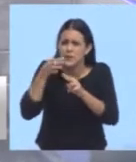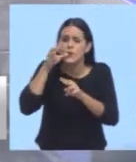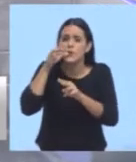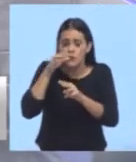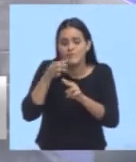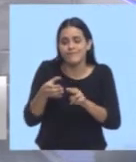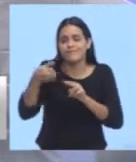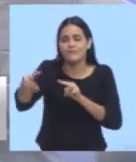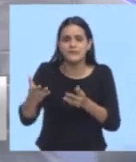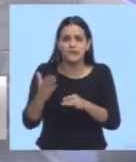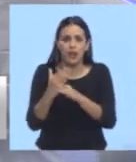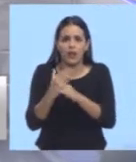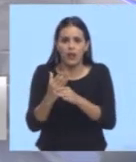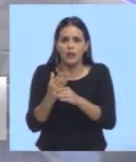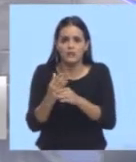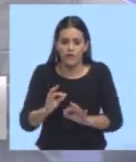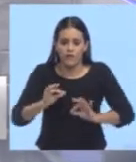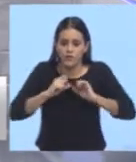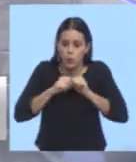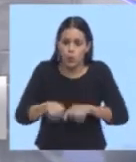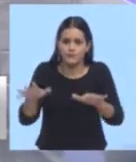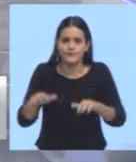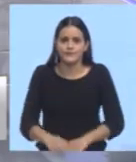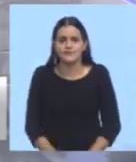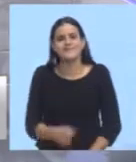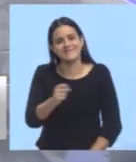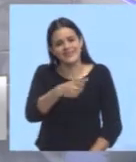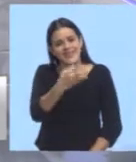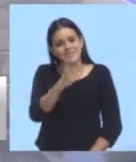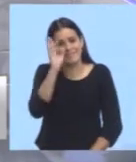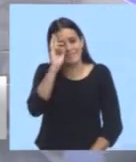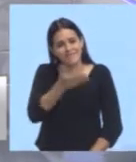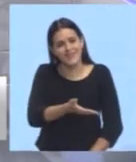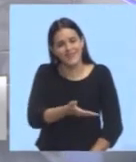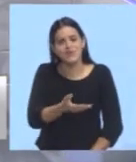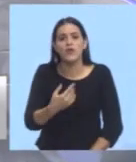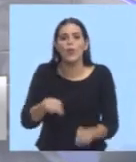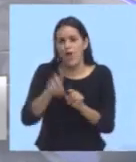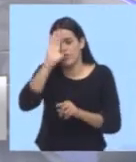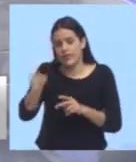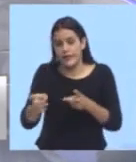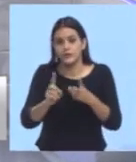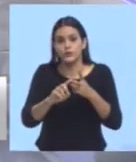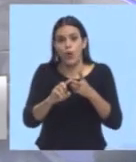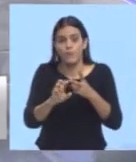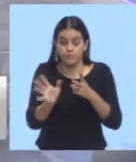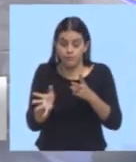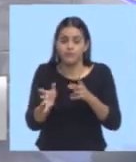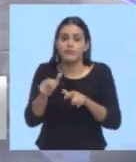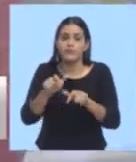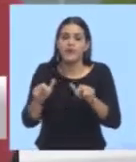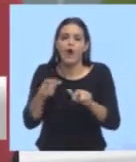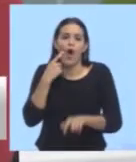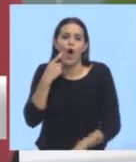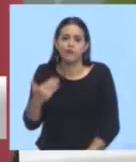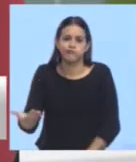toman y comparten entonces exactamente eso eso son las formas de contagio digamos directo pero en general el más